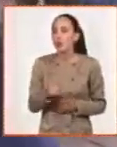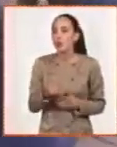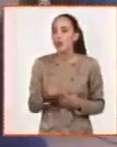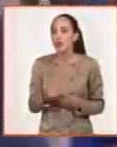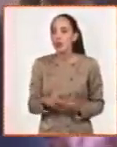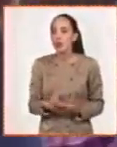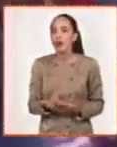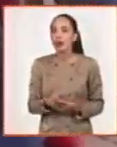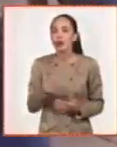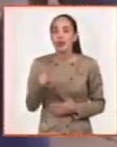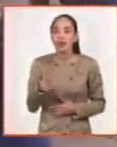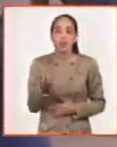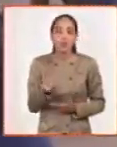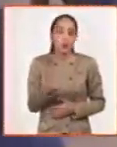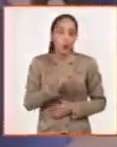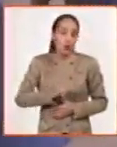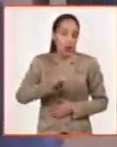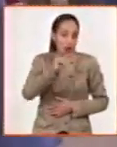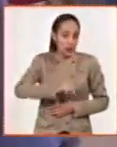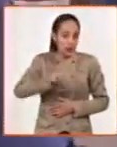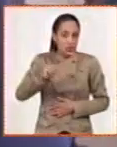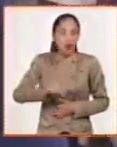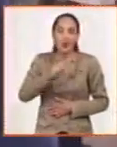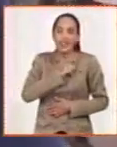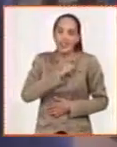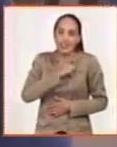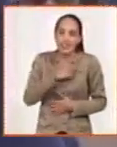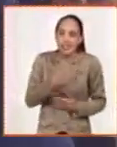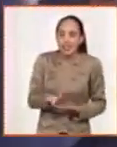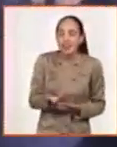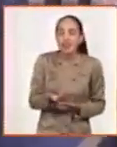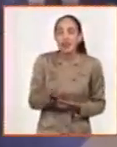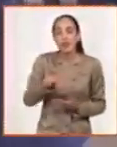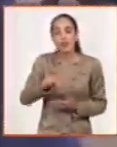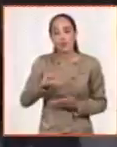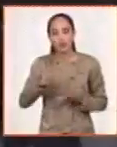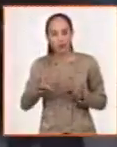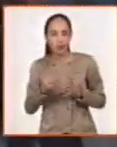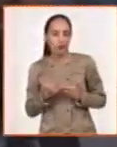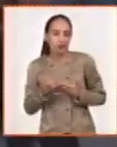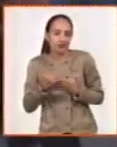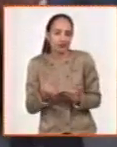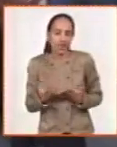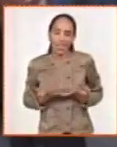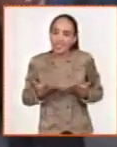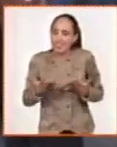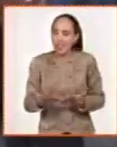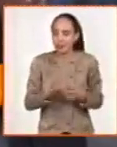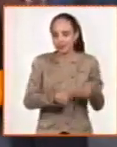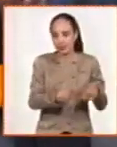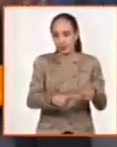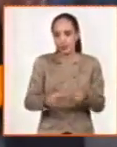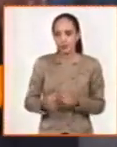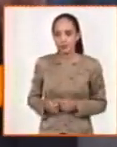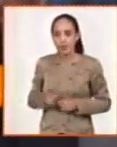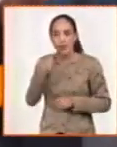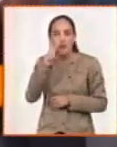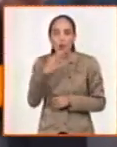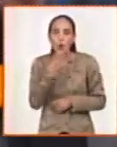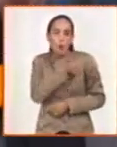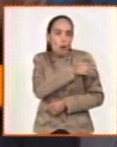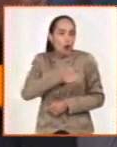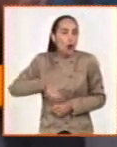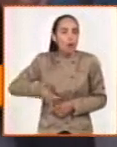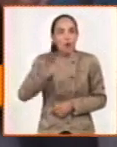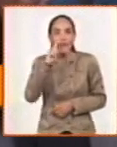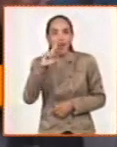aquello que no le sobra a la gente y que la gente quiere, con esa actitud solidaria, entregarlo. Y ver cómo el pueblo se identifica con los artistas que han llegado